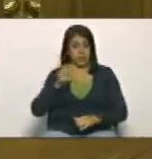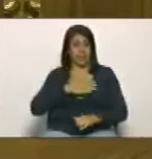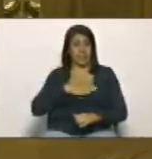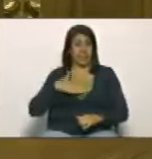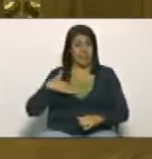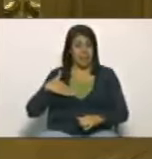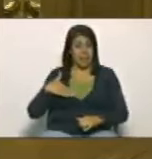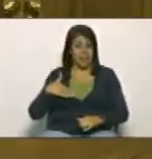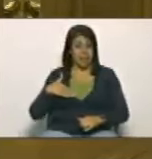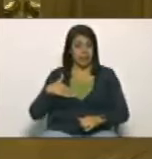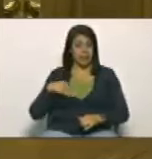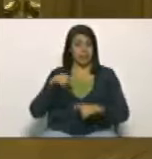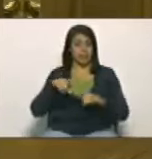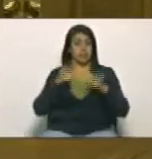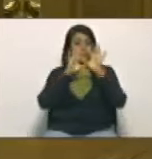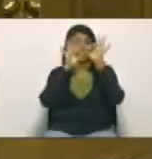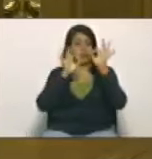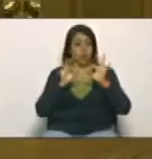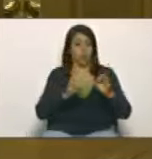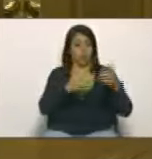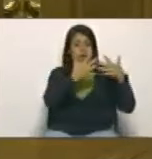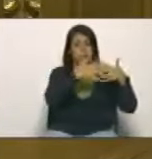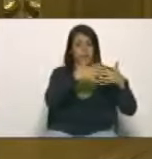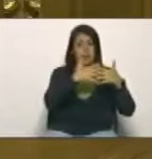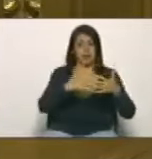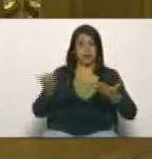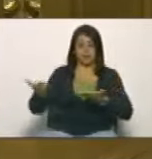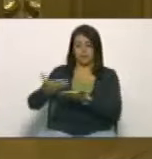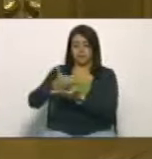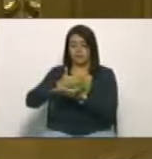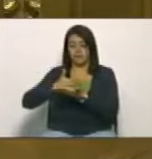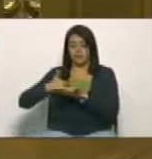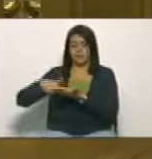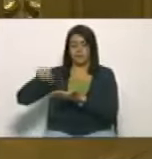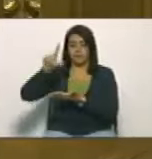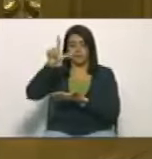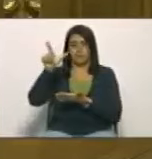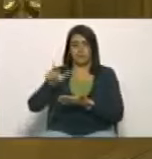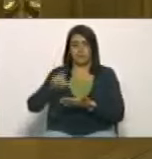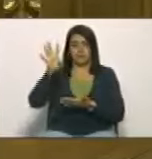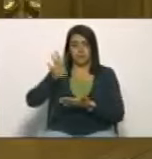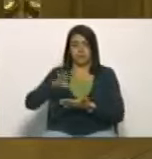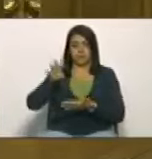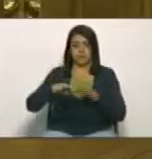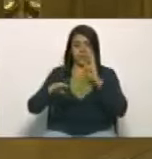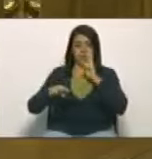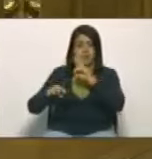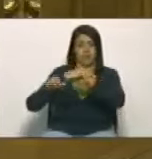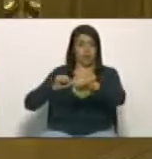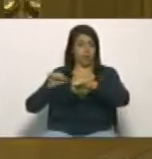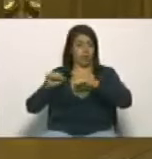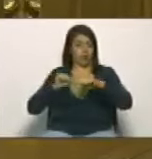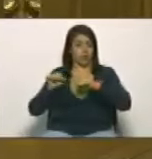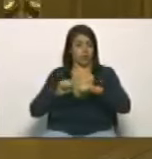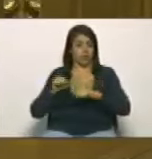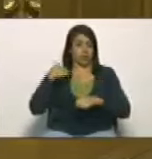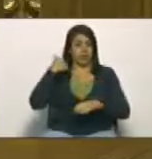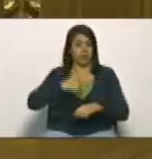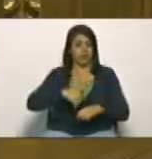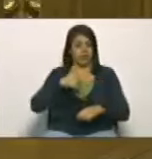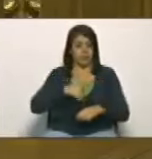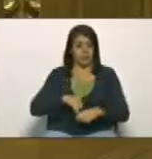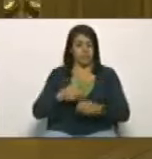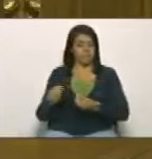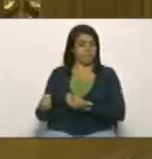intentan, a través de transnacionales, despojarnos de la Guayana Esequiba, cómo vemos acciones en Argentina